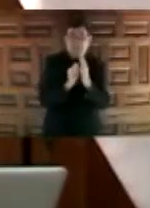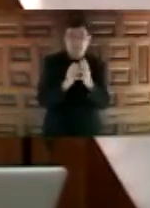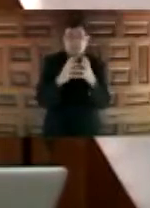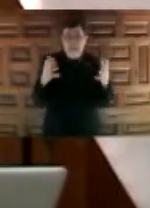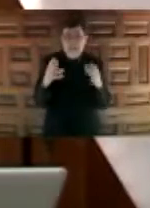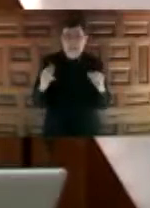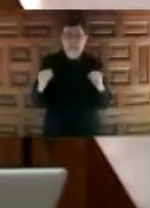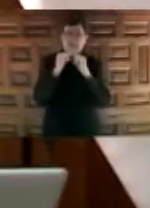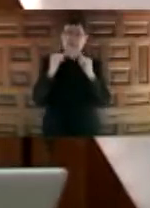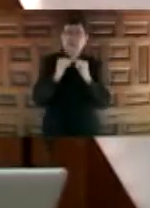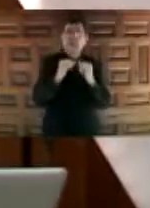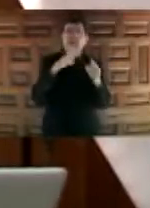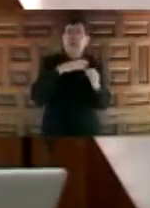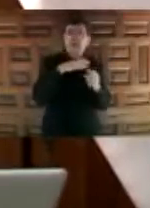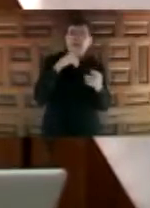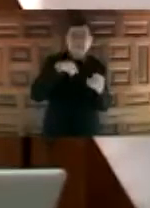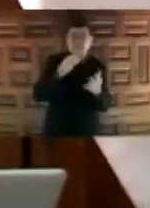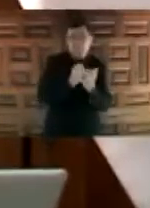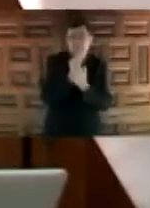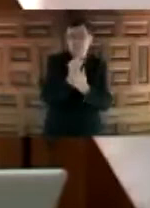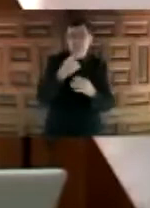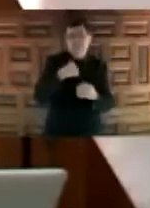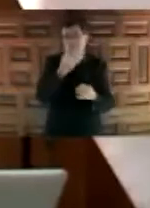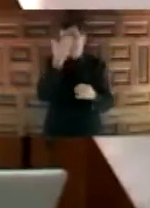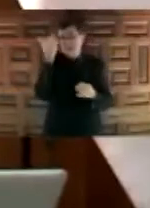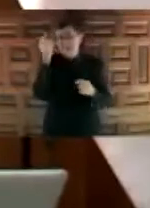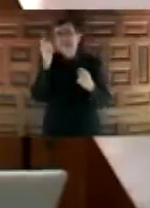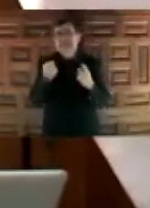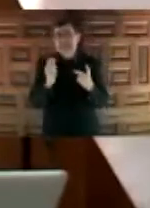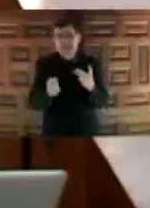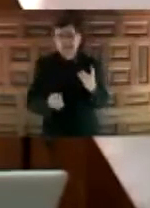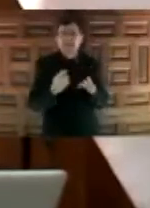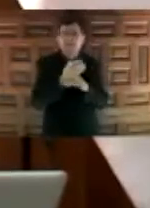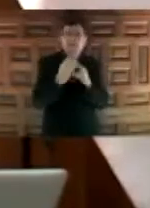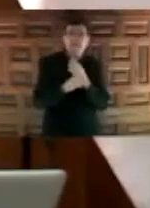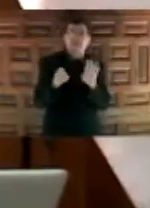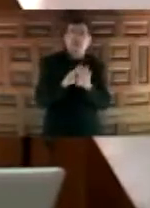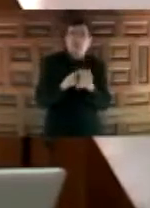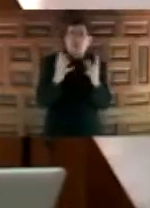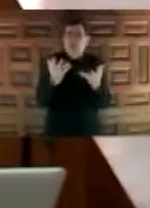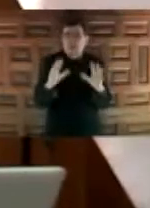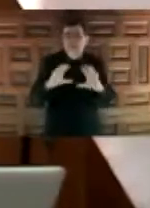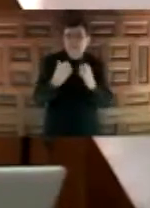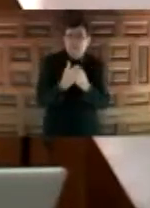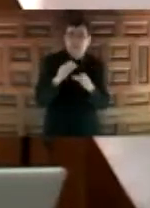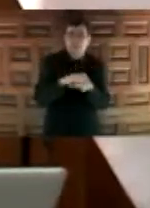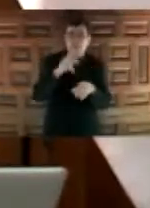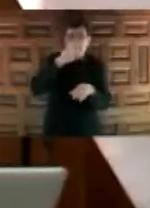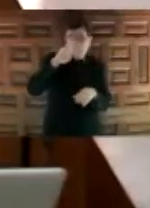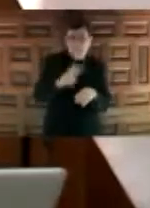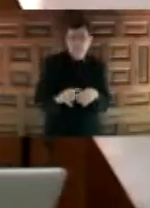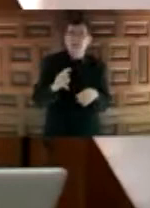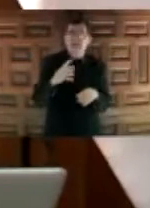de instituciones que definitivamente no sabemos exactamente qué es, cómo se están conformando y qué